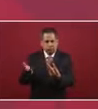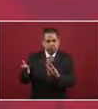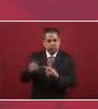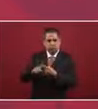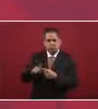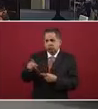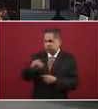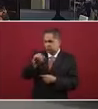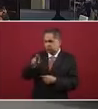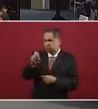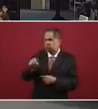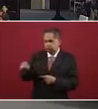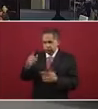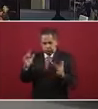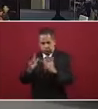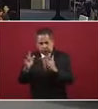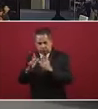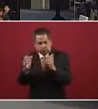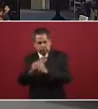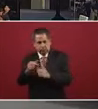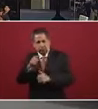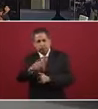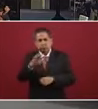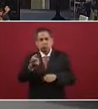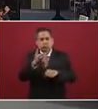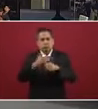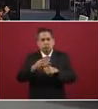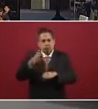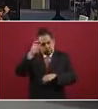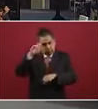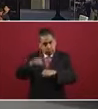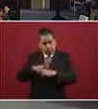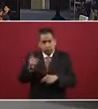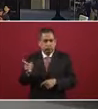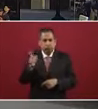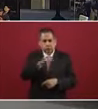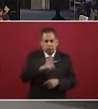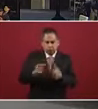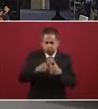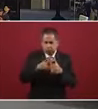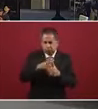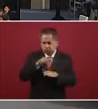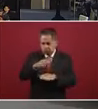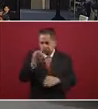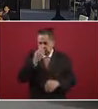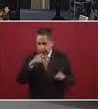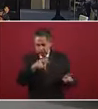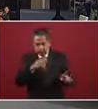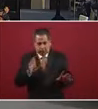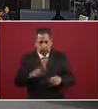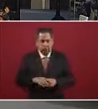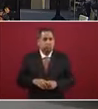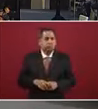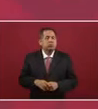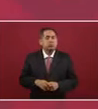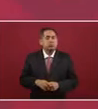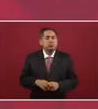aquí a Jesús que te ponga en comunicación con la secretaria de Cultura para el primer planteamiento